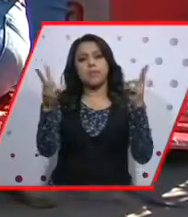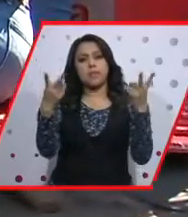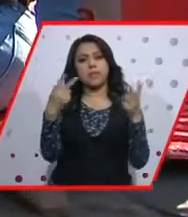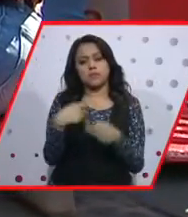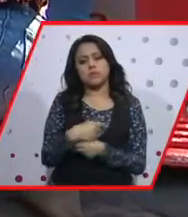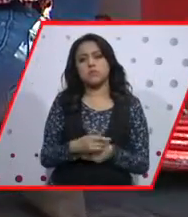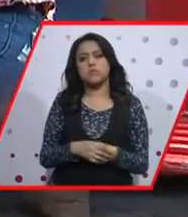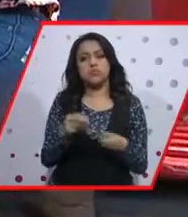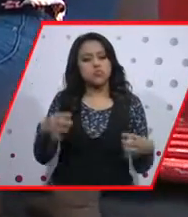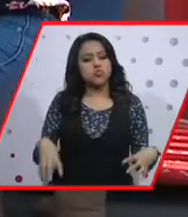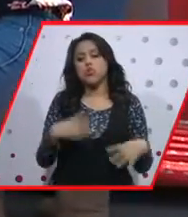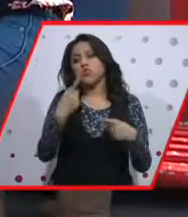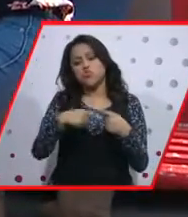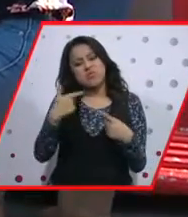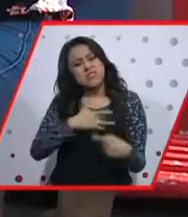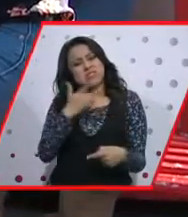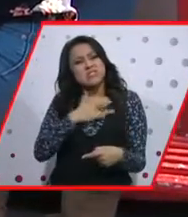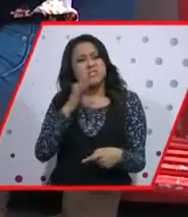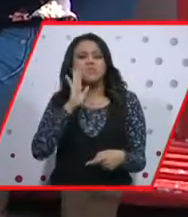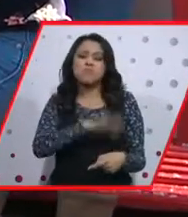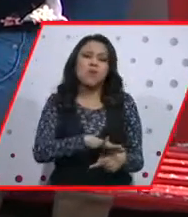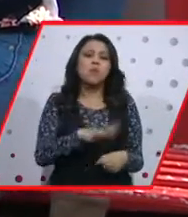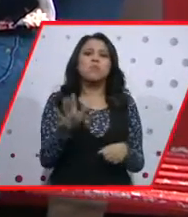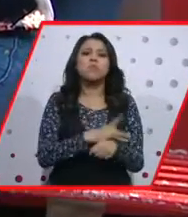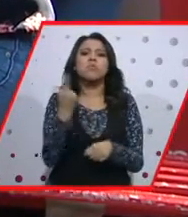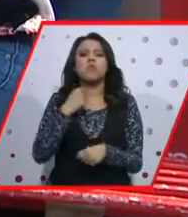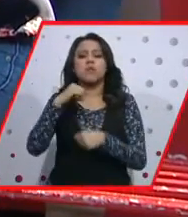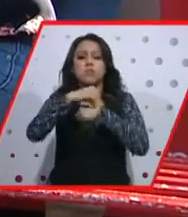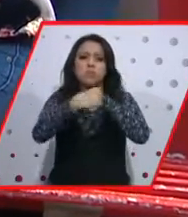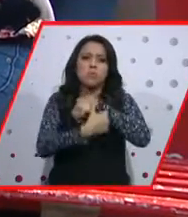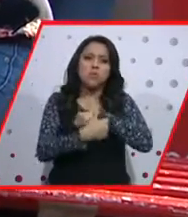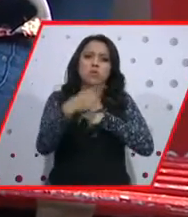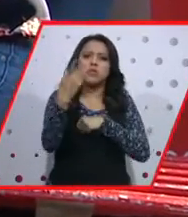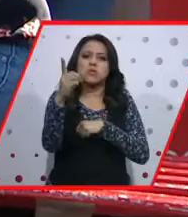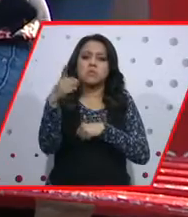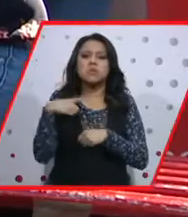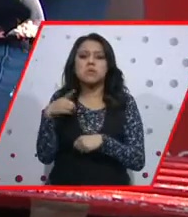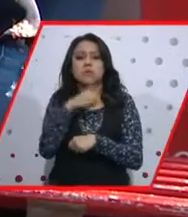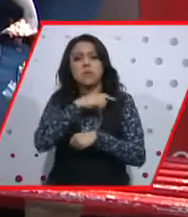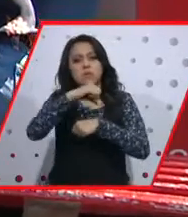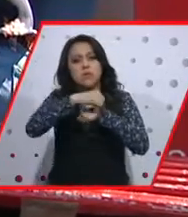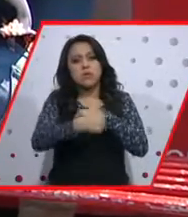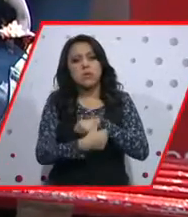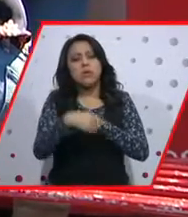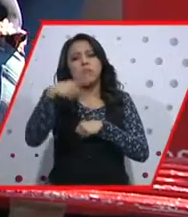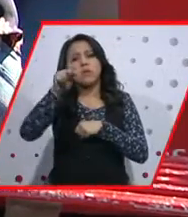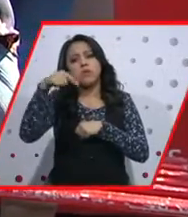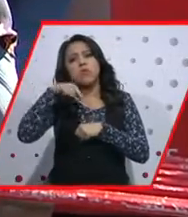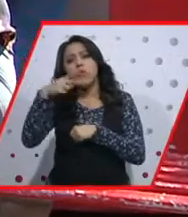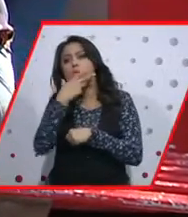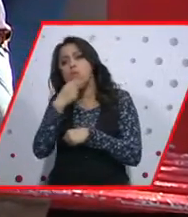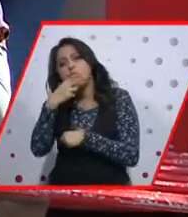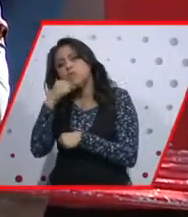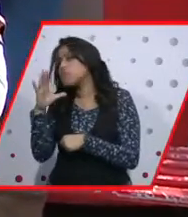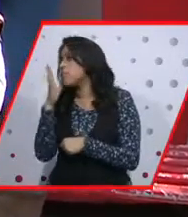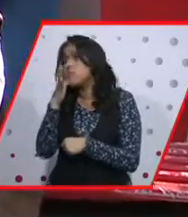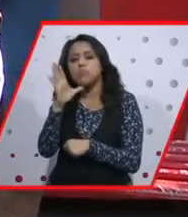Yo me siento muy mal porque tenía que operar en diciembre y por este señor no me puede